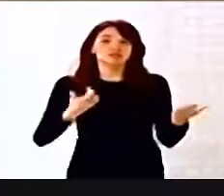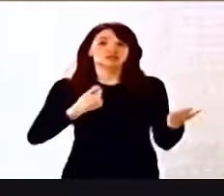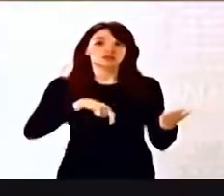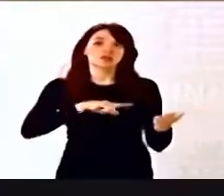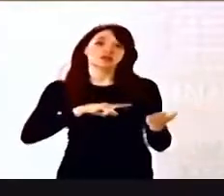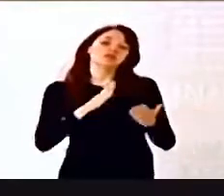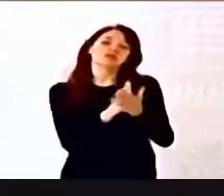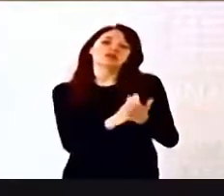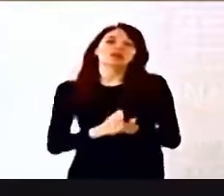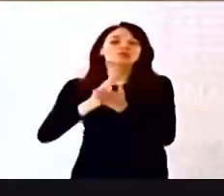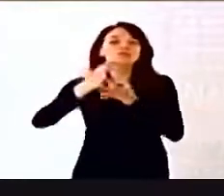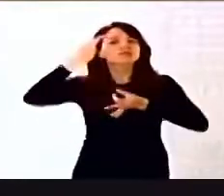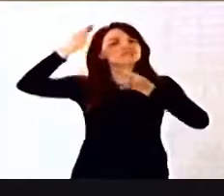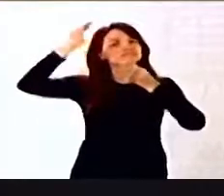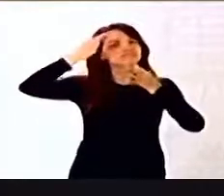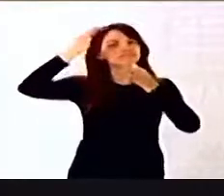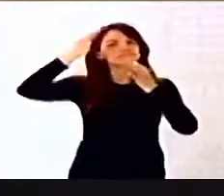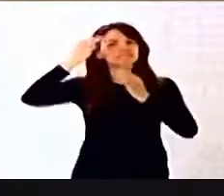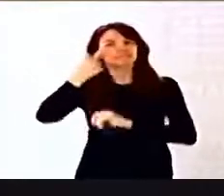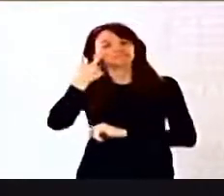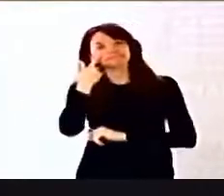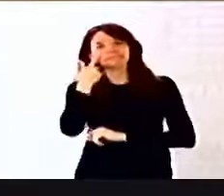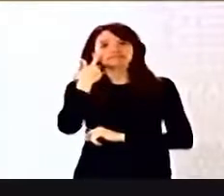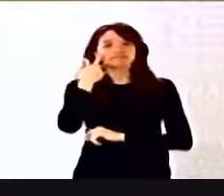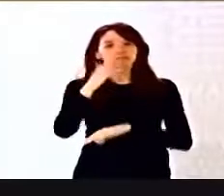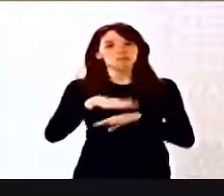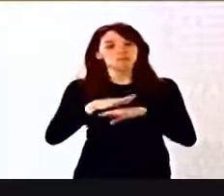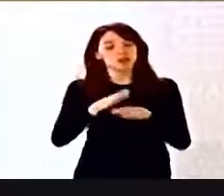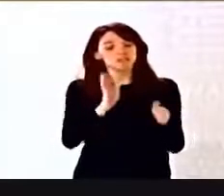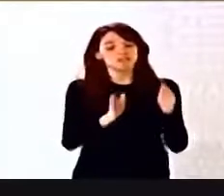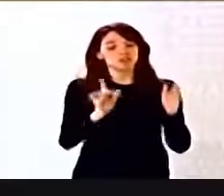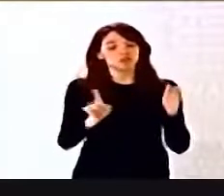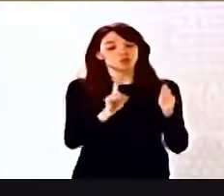estudio pormenorizado, aparte de poner en marcha la fase 1.